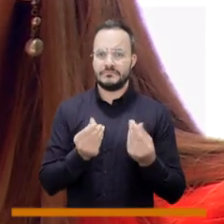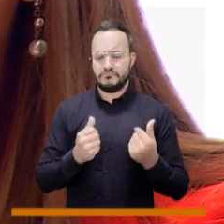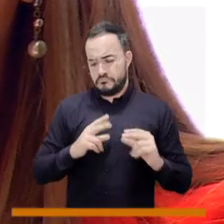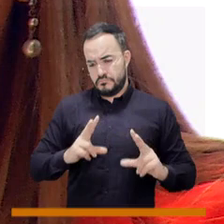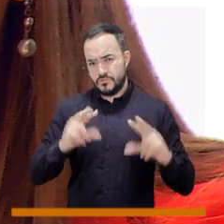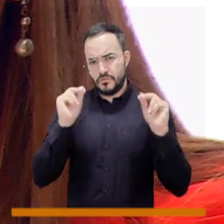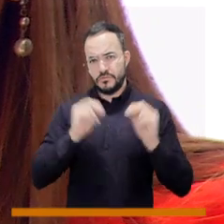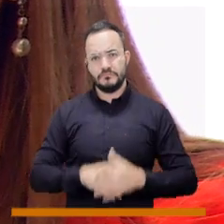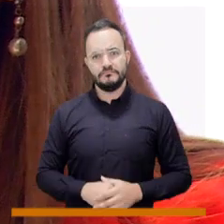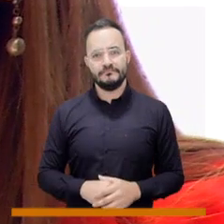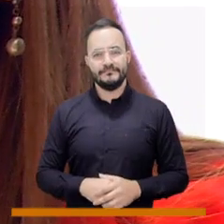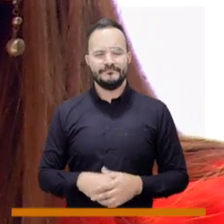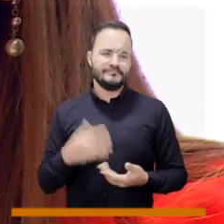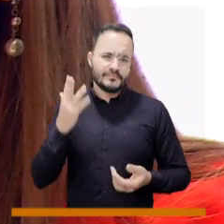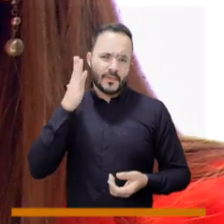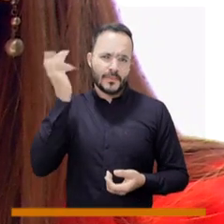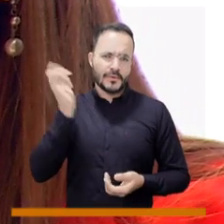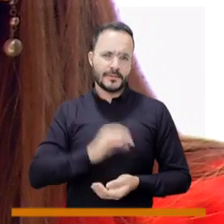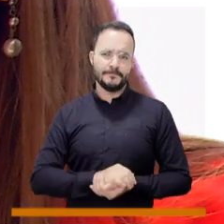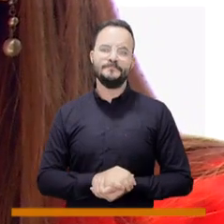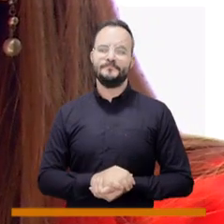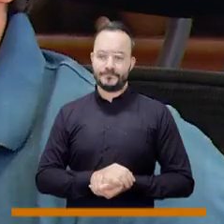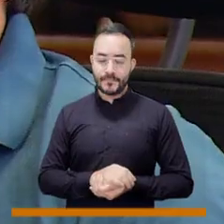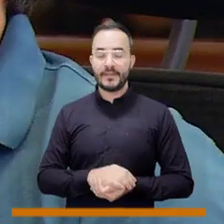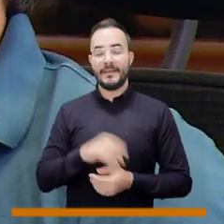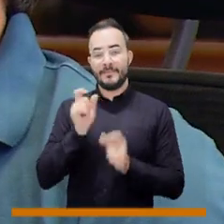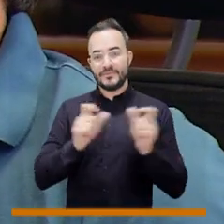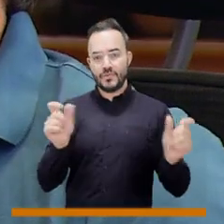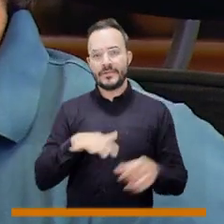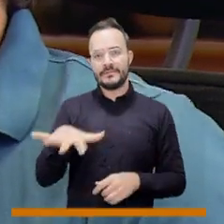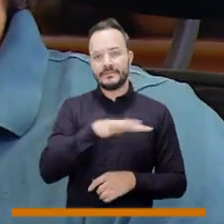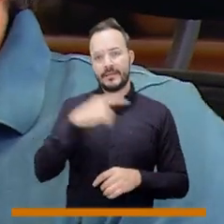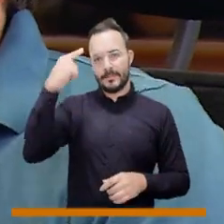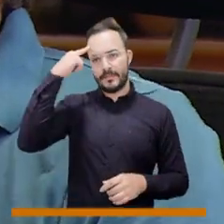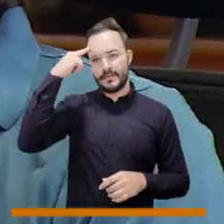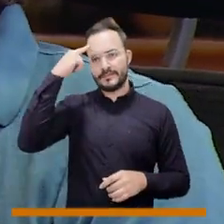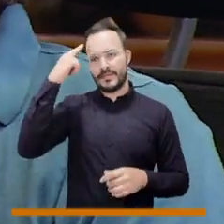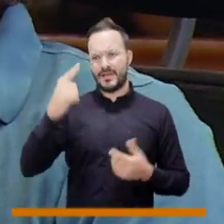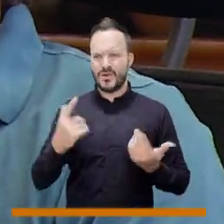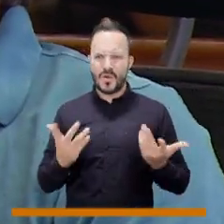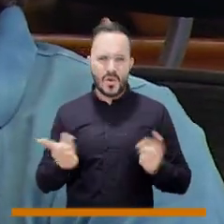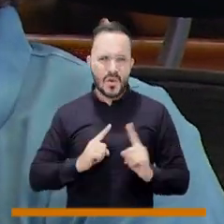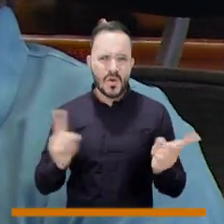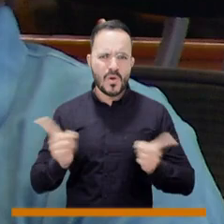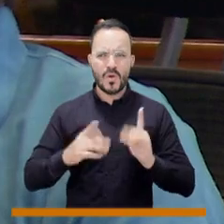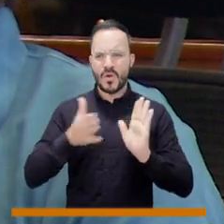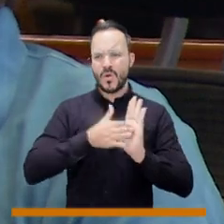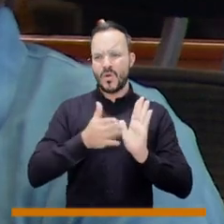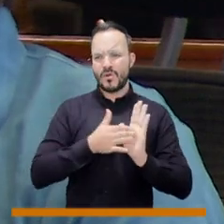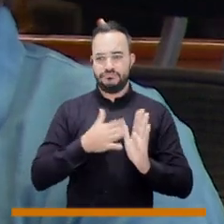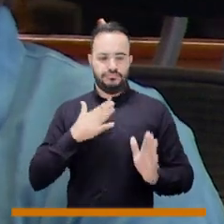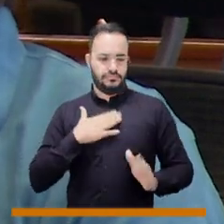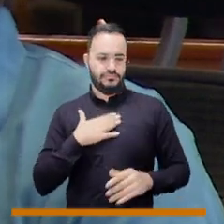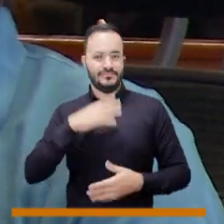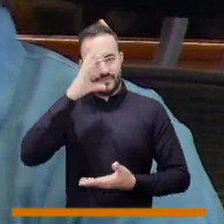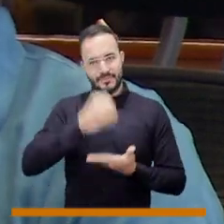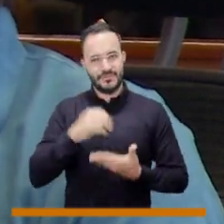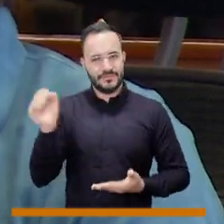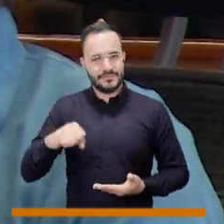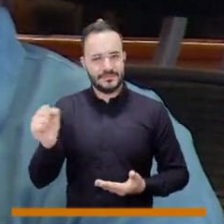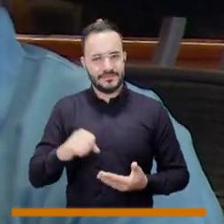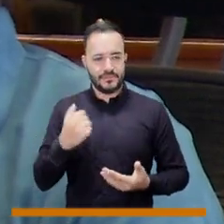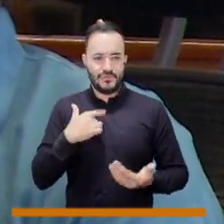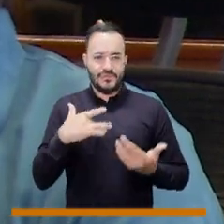estén pidiendo más recursos. Pues, ¿por qué? Porque aunque mucha gente considere que pronto no sea un fundamento, para mí sí lo